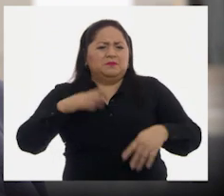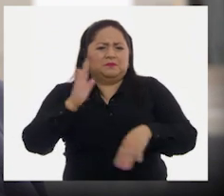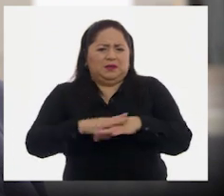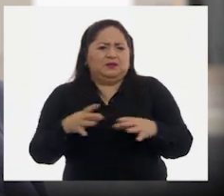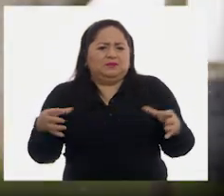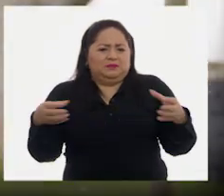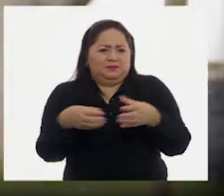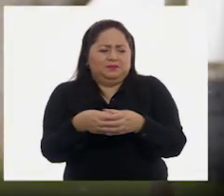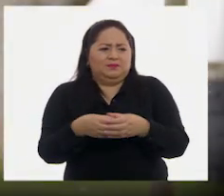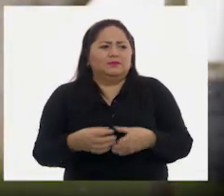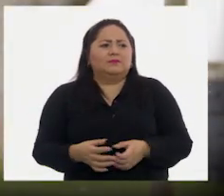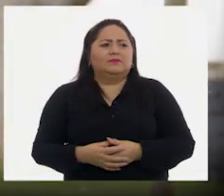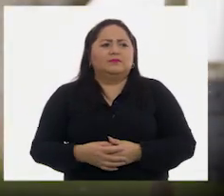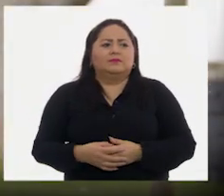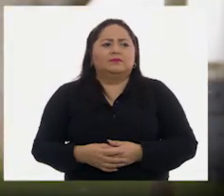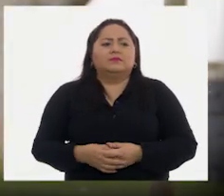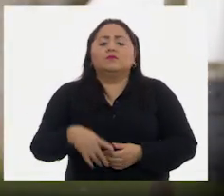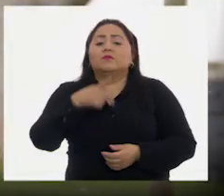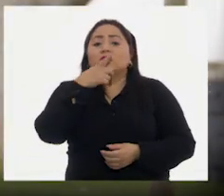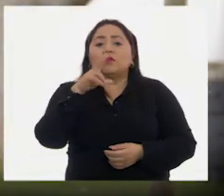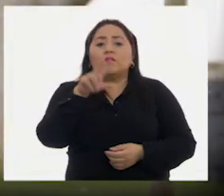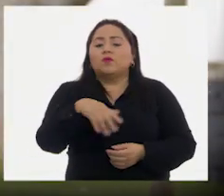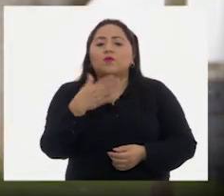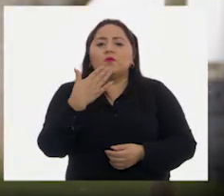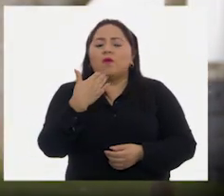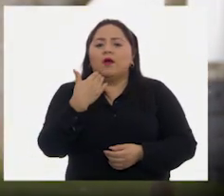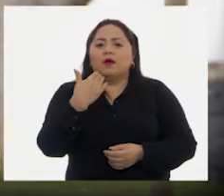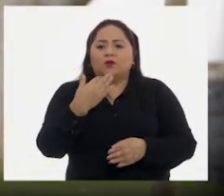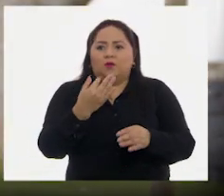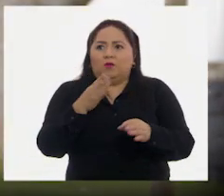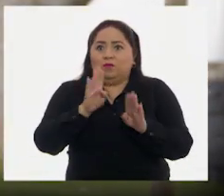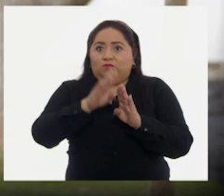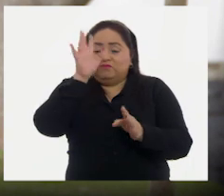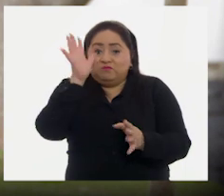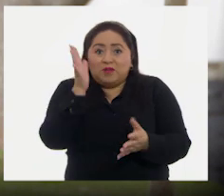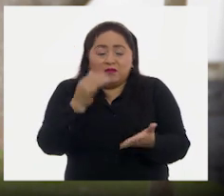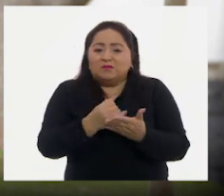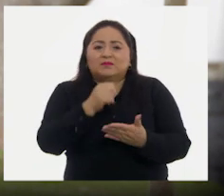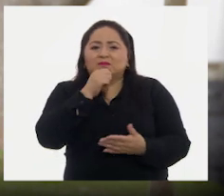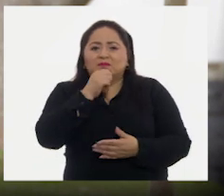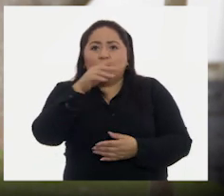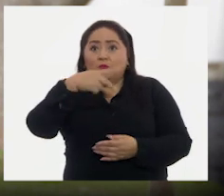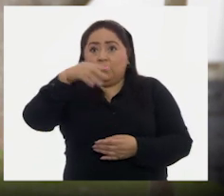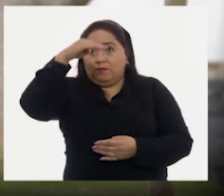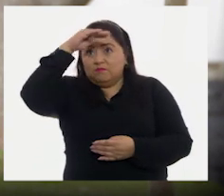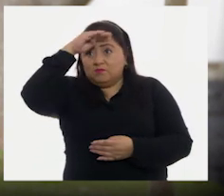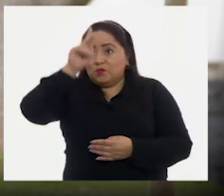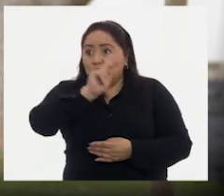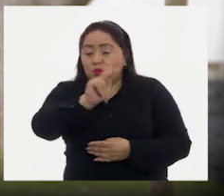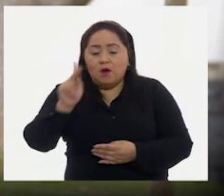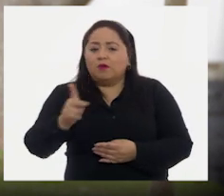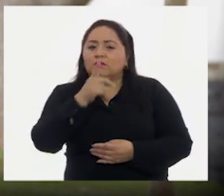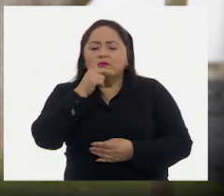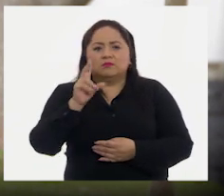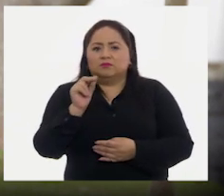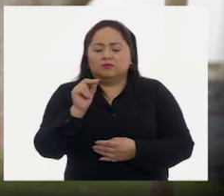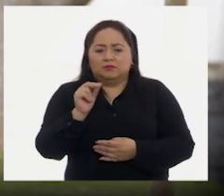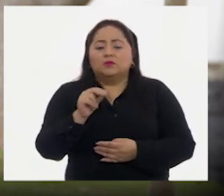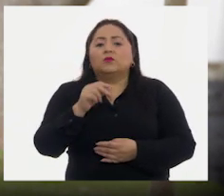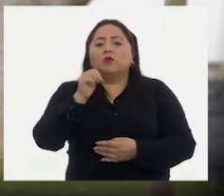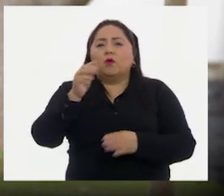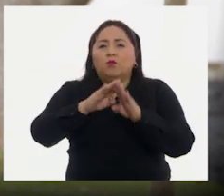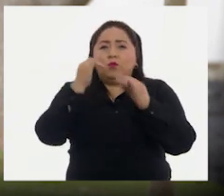más. No tenían una consigna común, no tenían un pensamiento común, no tenían